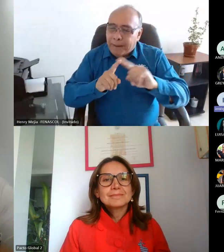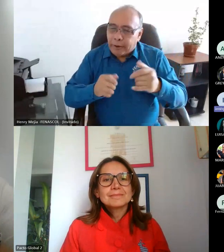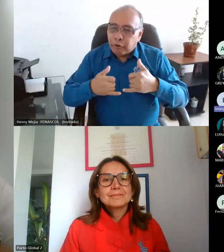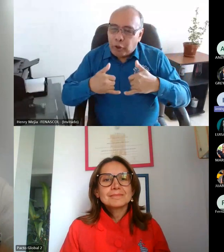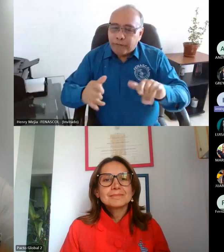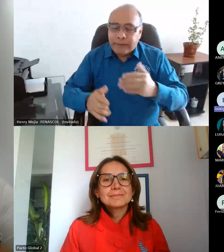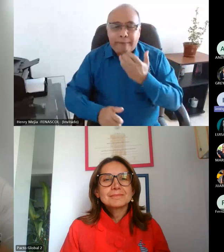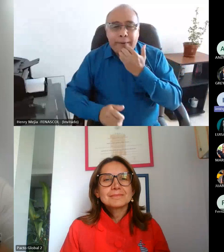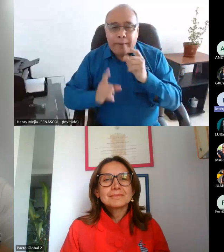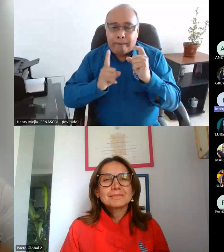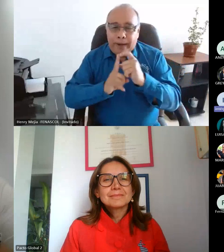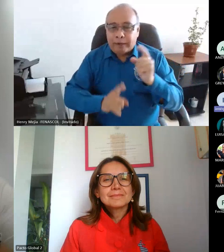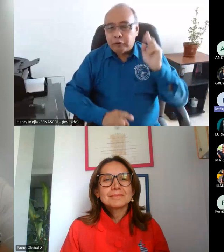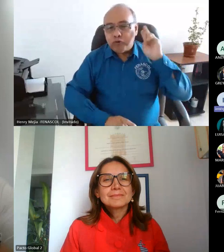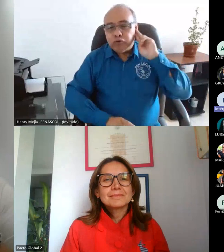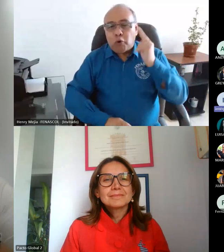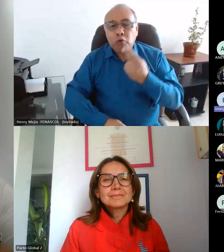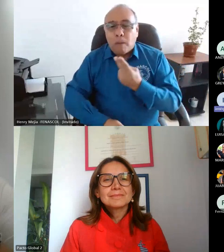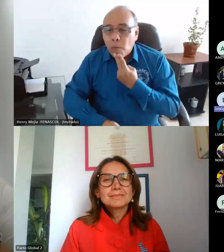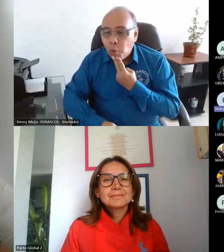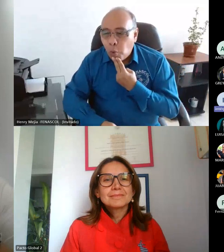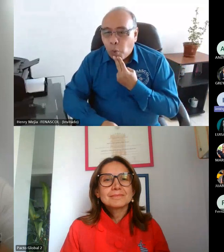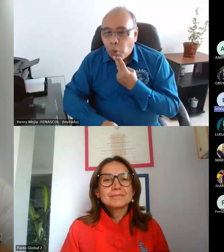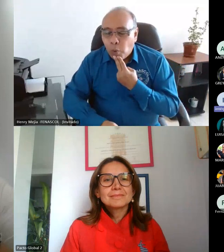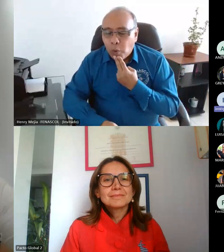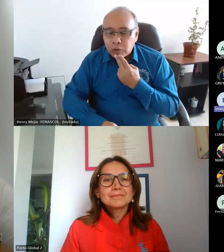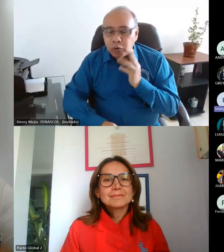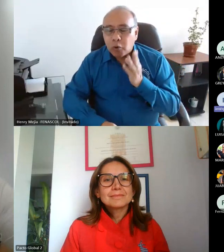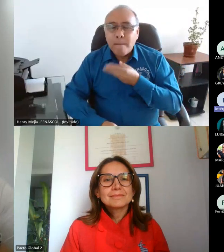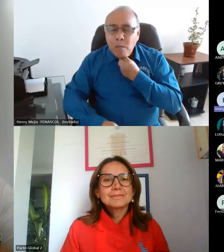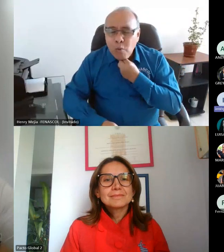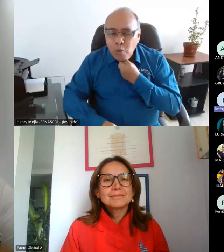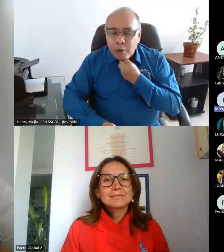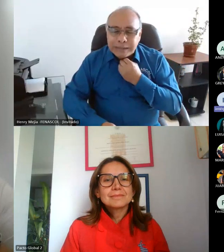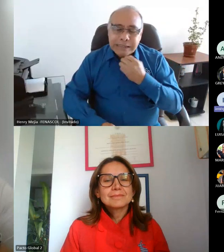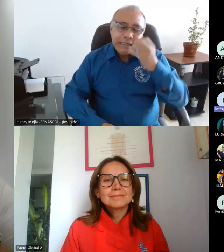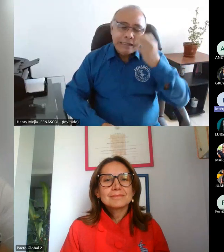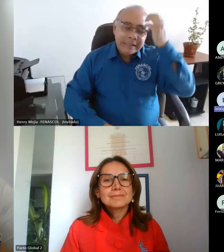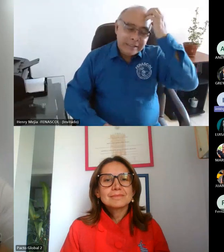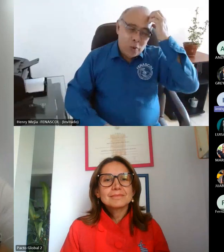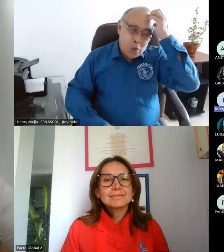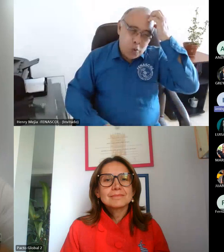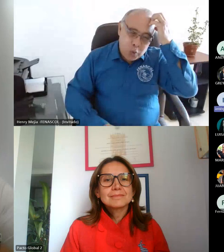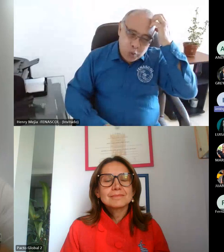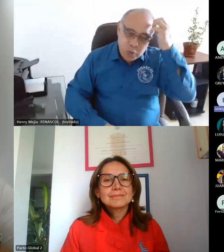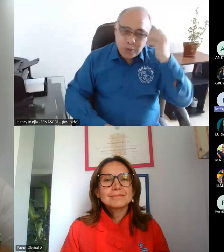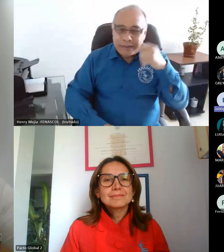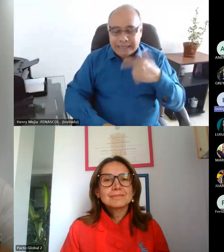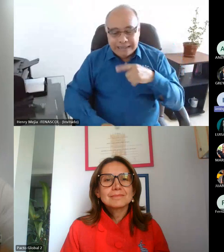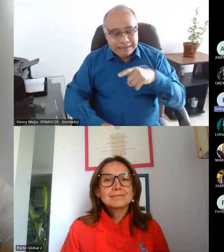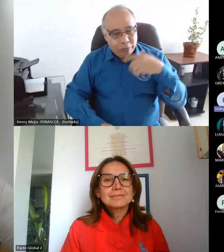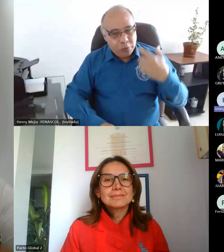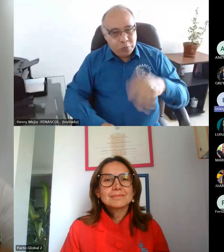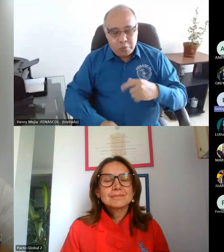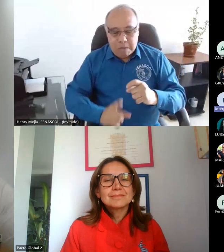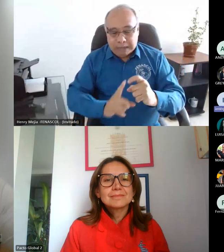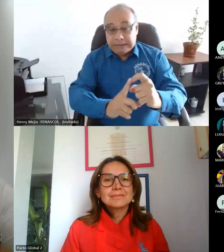en en nuestro pasado y todavía palabras como sordo mudo eh mudo